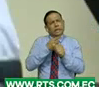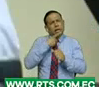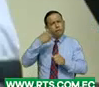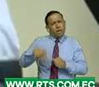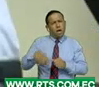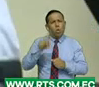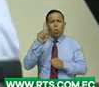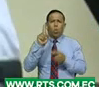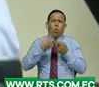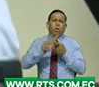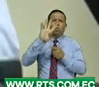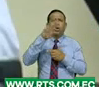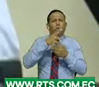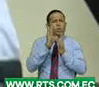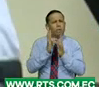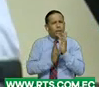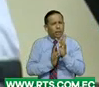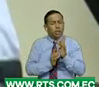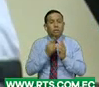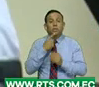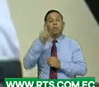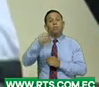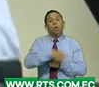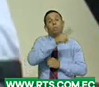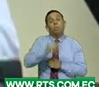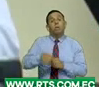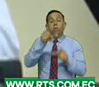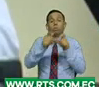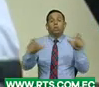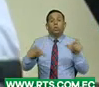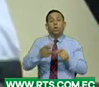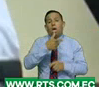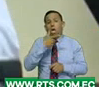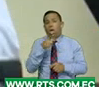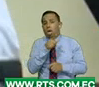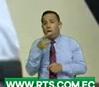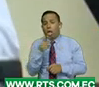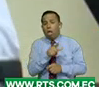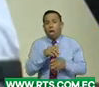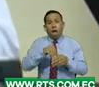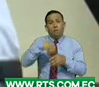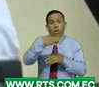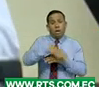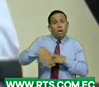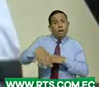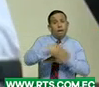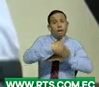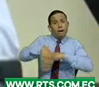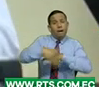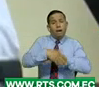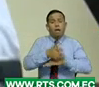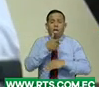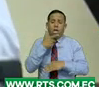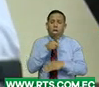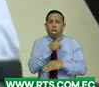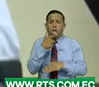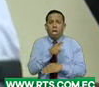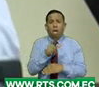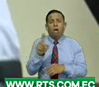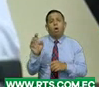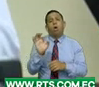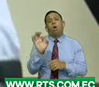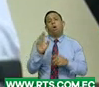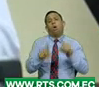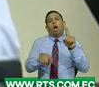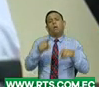consumo de bebidas alcohólicas en espacios públicos incluidos aquellos que cuentan con licencia para